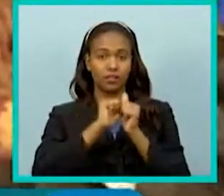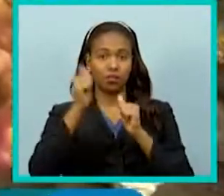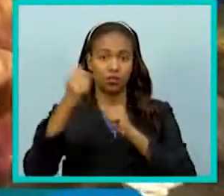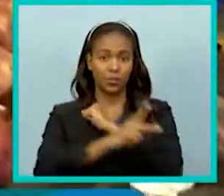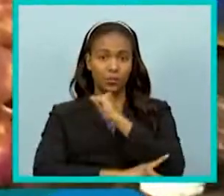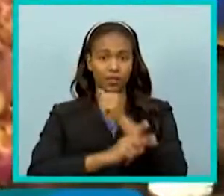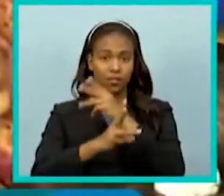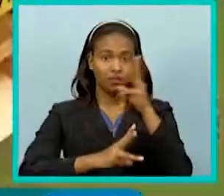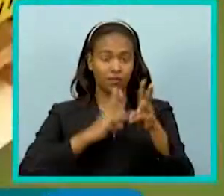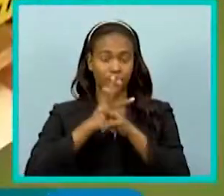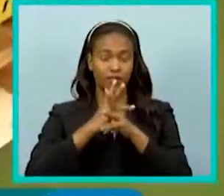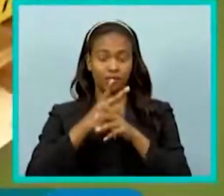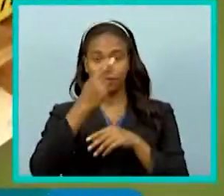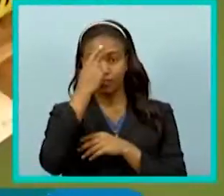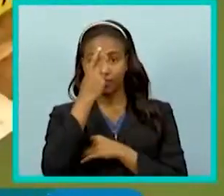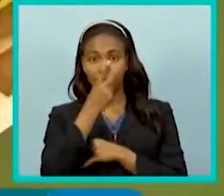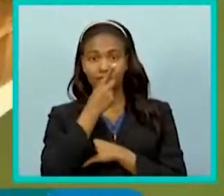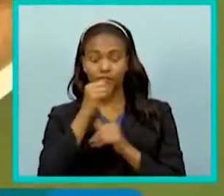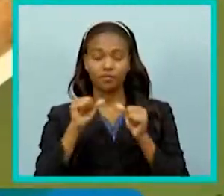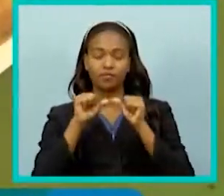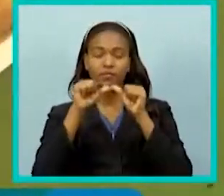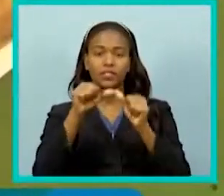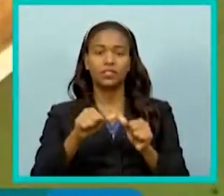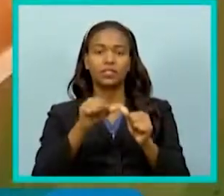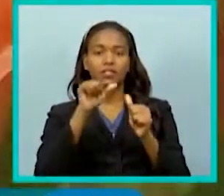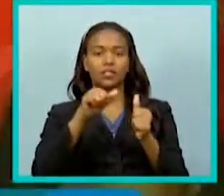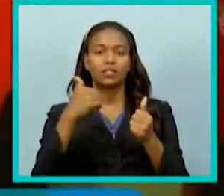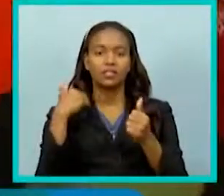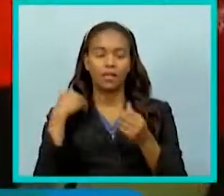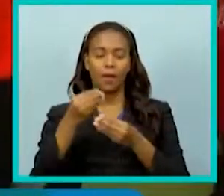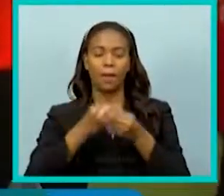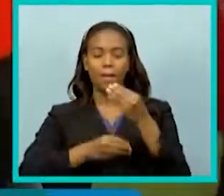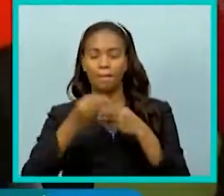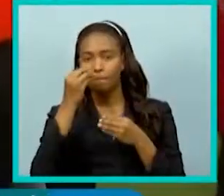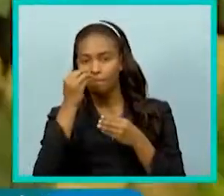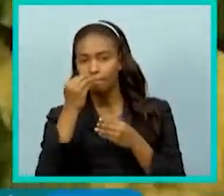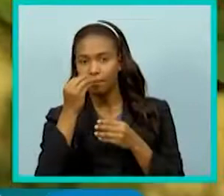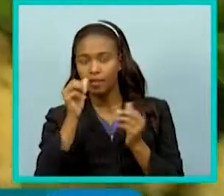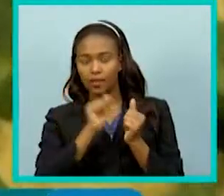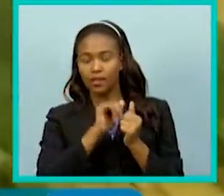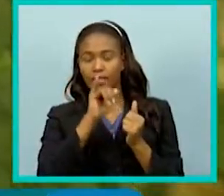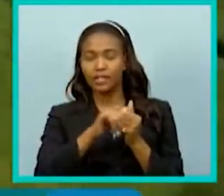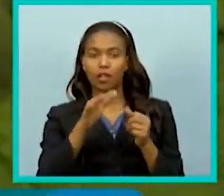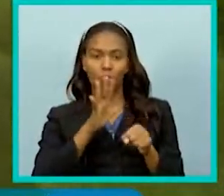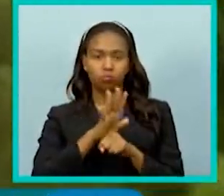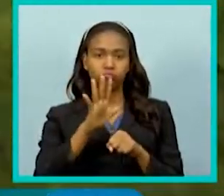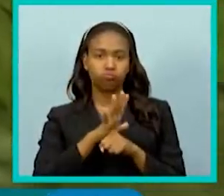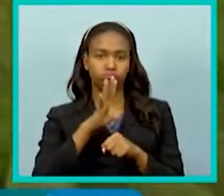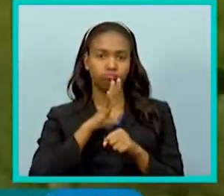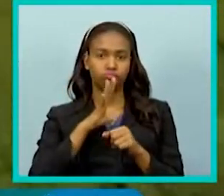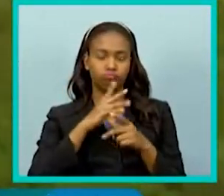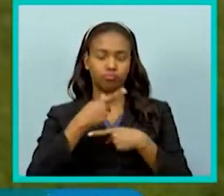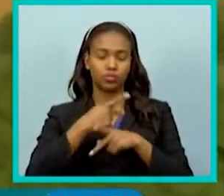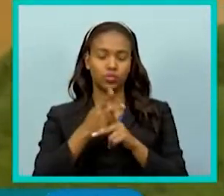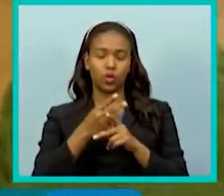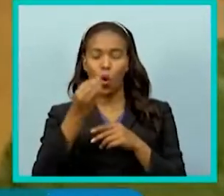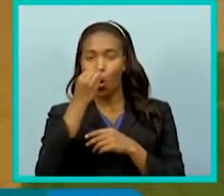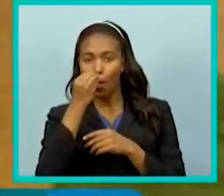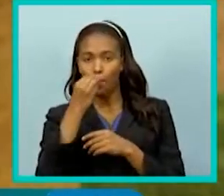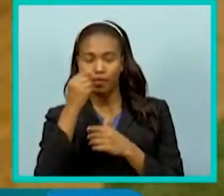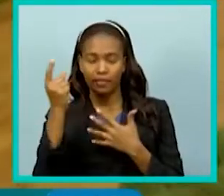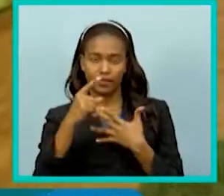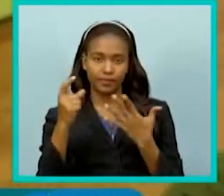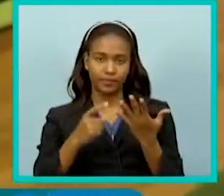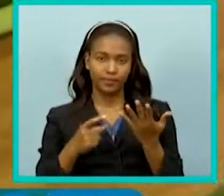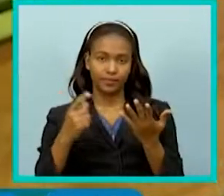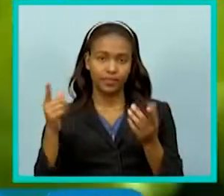del Mundo la República Dominicana mantiene precios estables en la canasta familiar y es autosuficiente la producción de rubros agrícolas